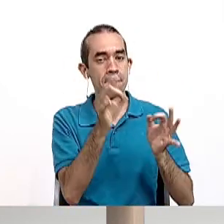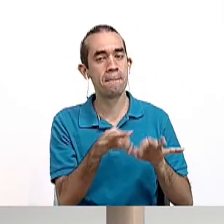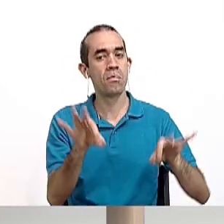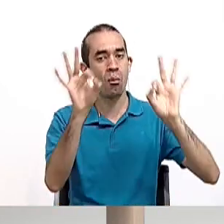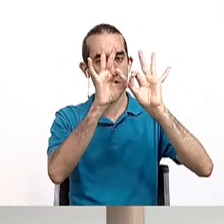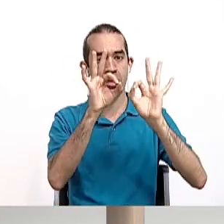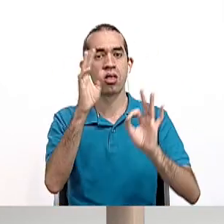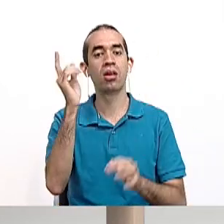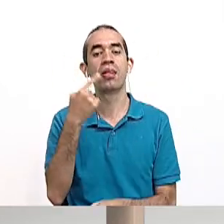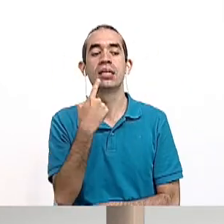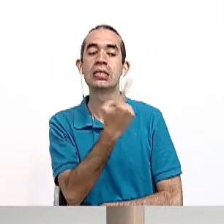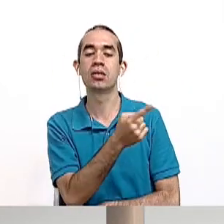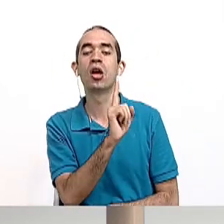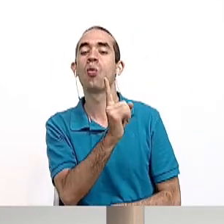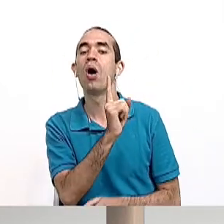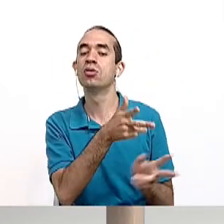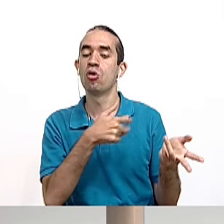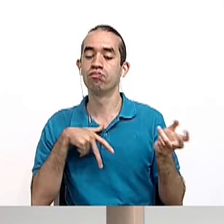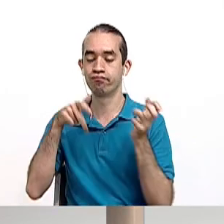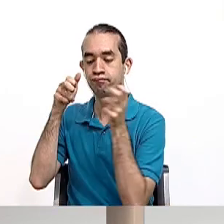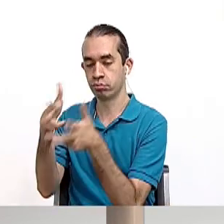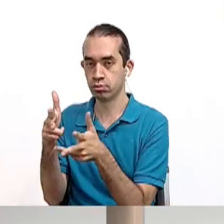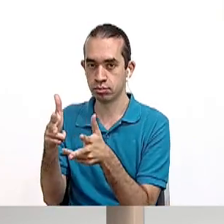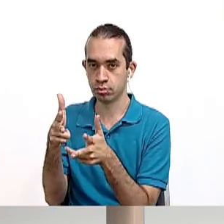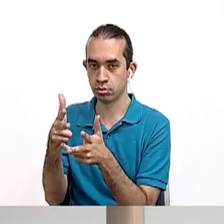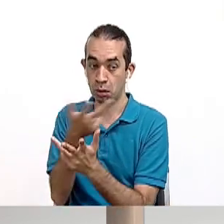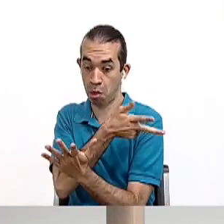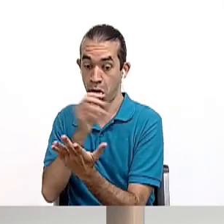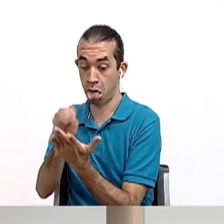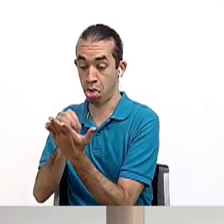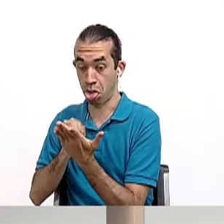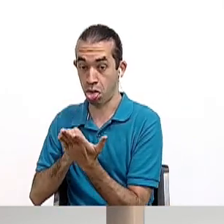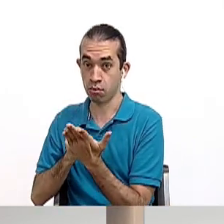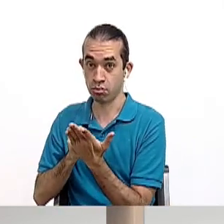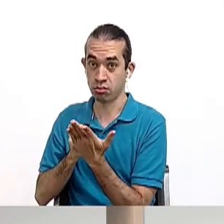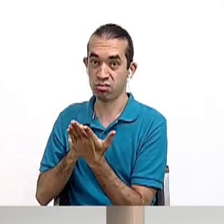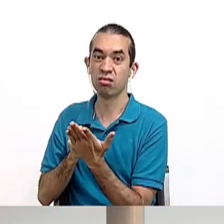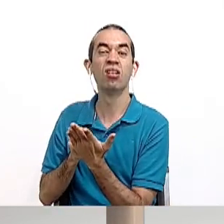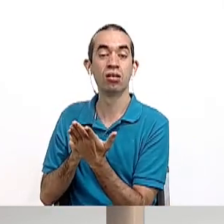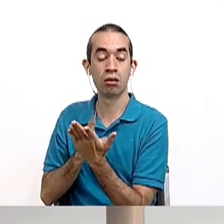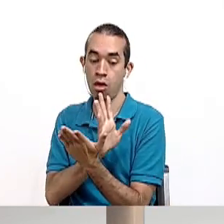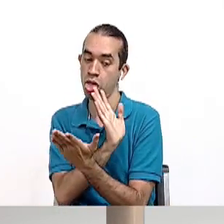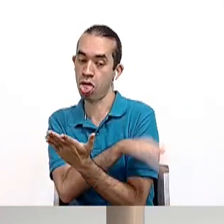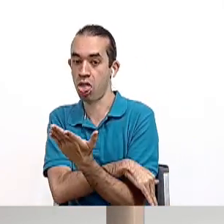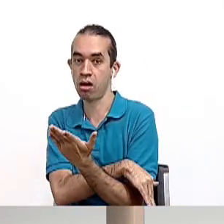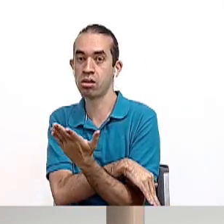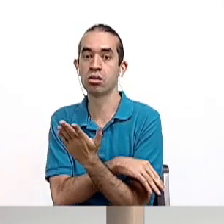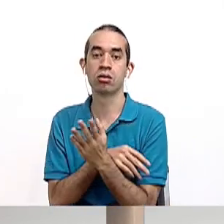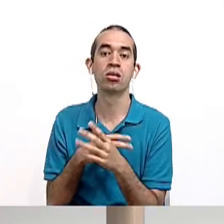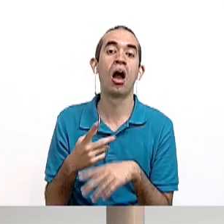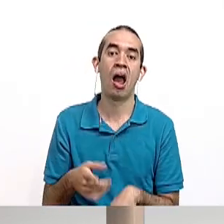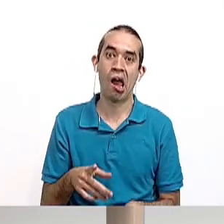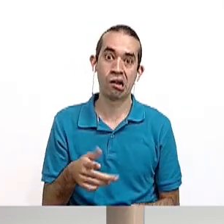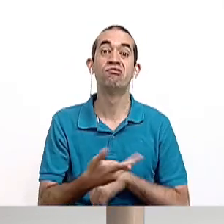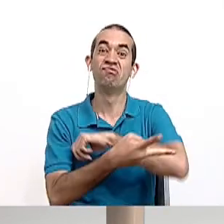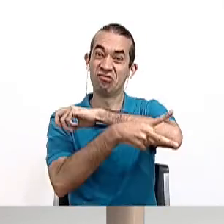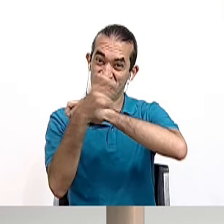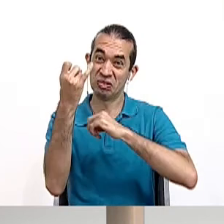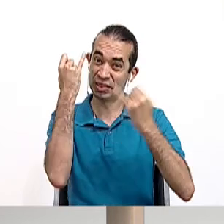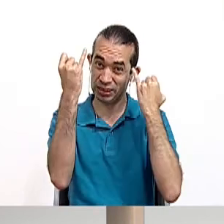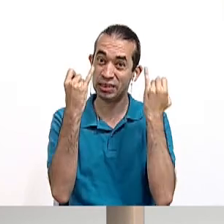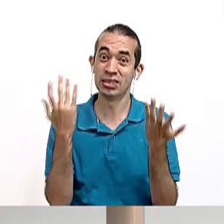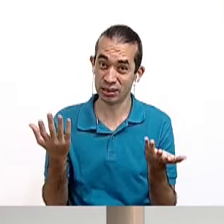es decir, mencionar de dónde tomamos esa información. De lo contrario, podríamos estar incurriendo en un plagio.